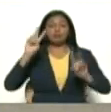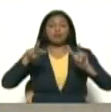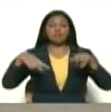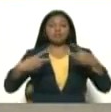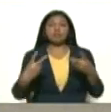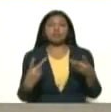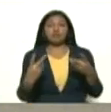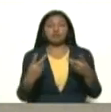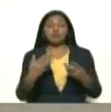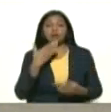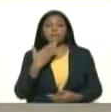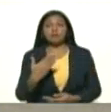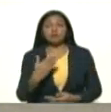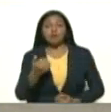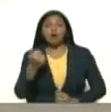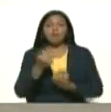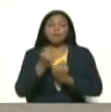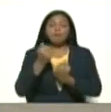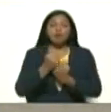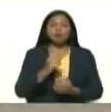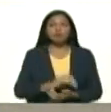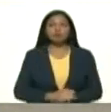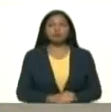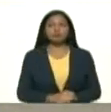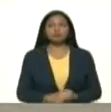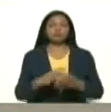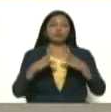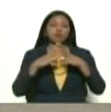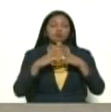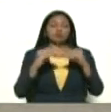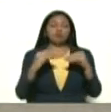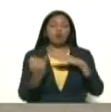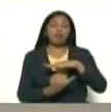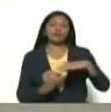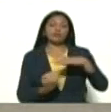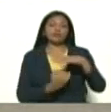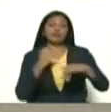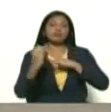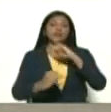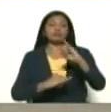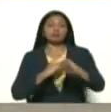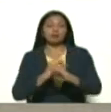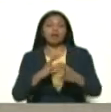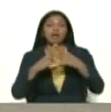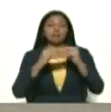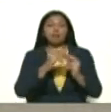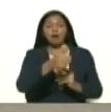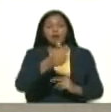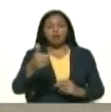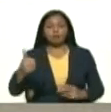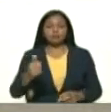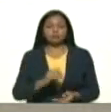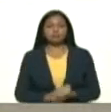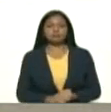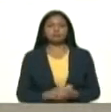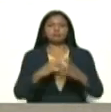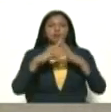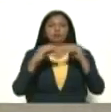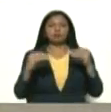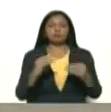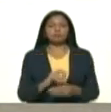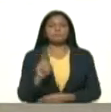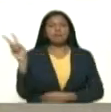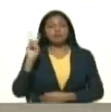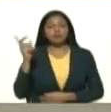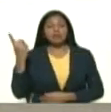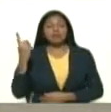su solicitud de apoyo a todos los organismos internacionales, a todos, a todos. Venezuela